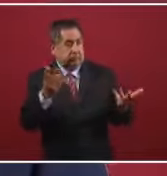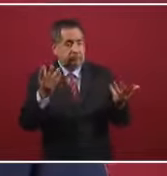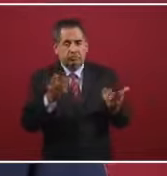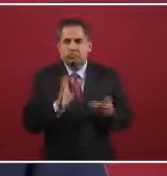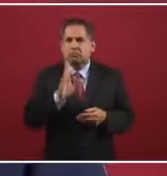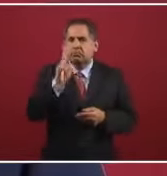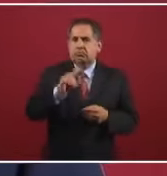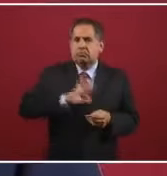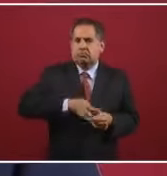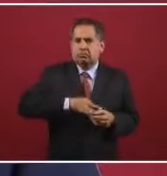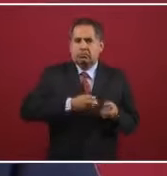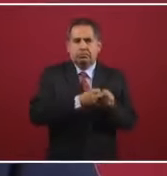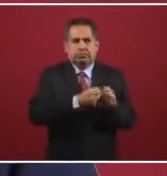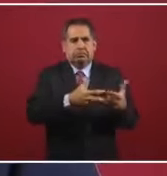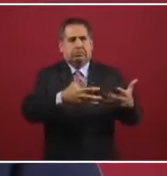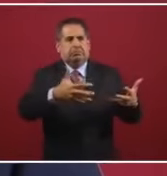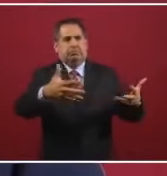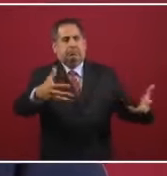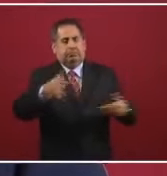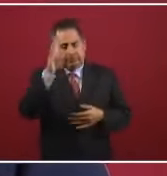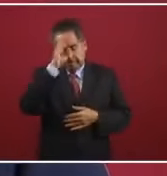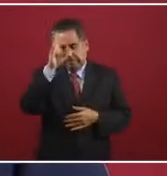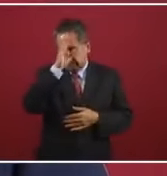hongos después de la lluvia.